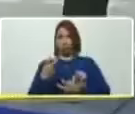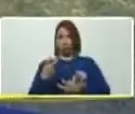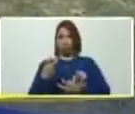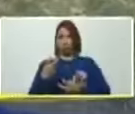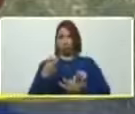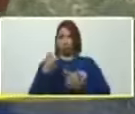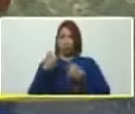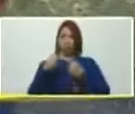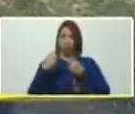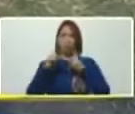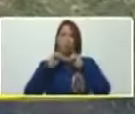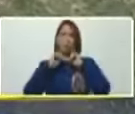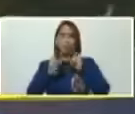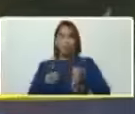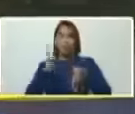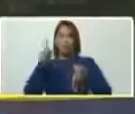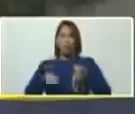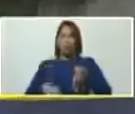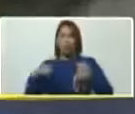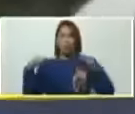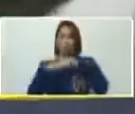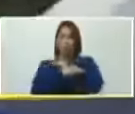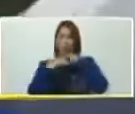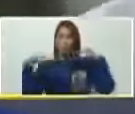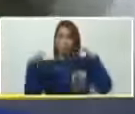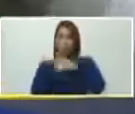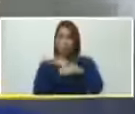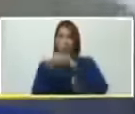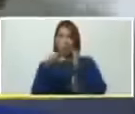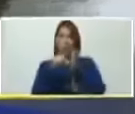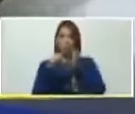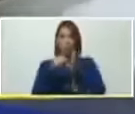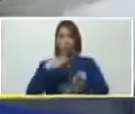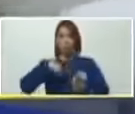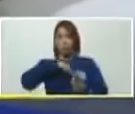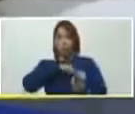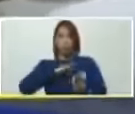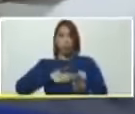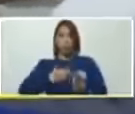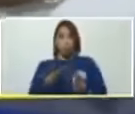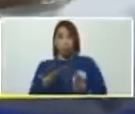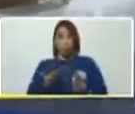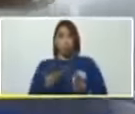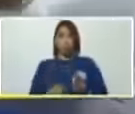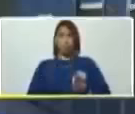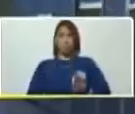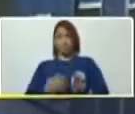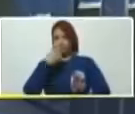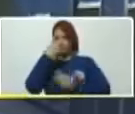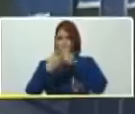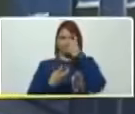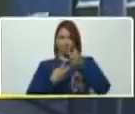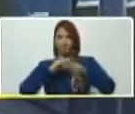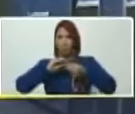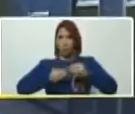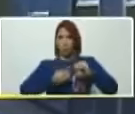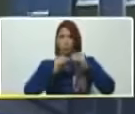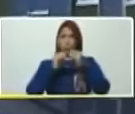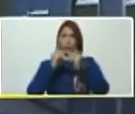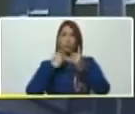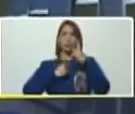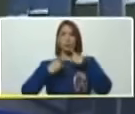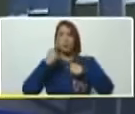principales avenidas, autopistas, donde nosotros podemos ir recuperando con ese